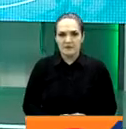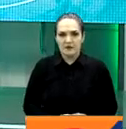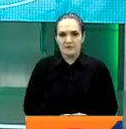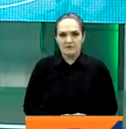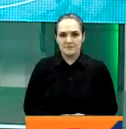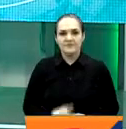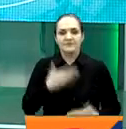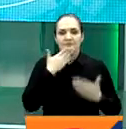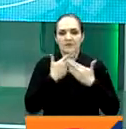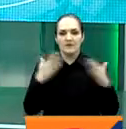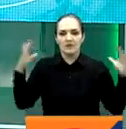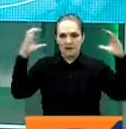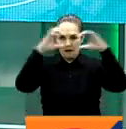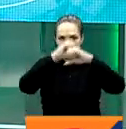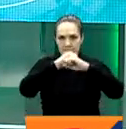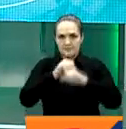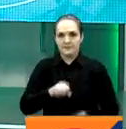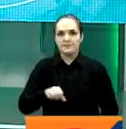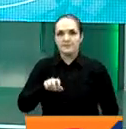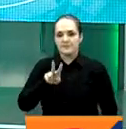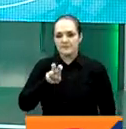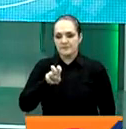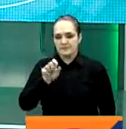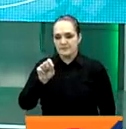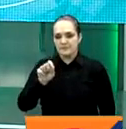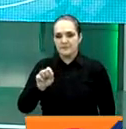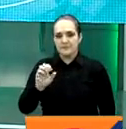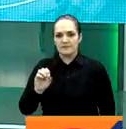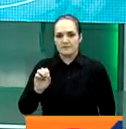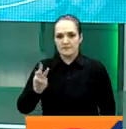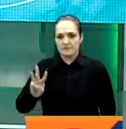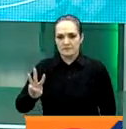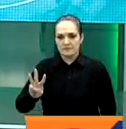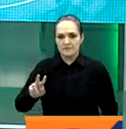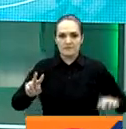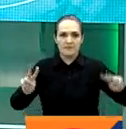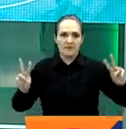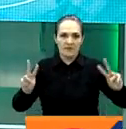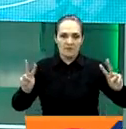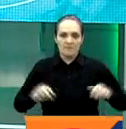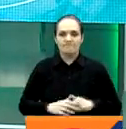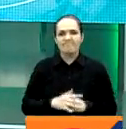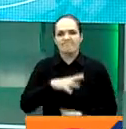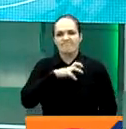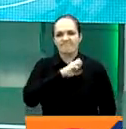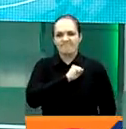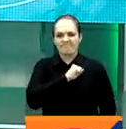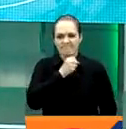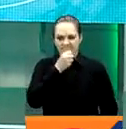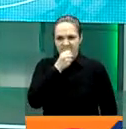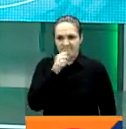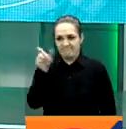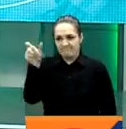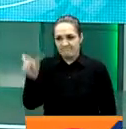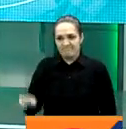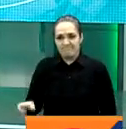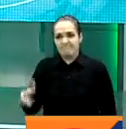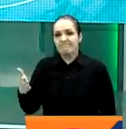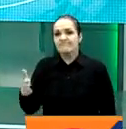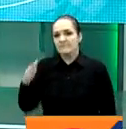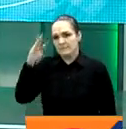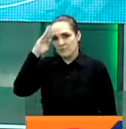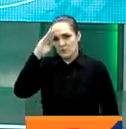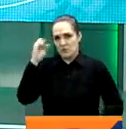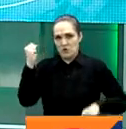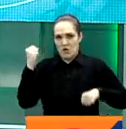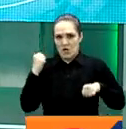buenas noches 73 minutos iniciamos con una lamentable y letizia línea un soldado muerto y 13 más heridos dejó la